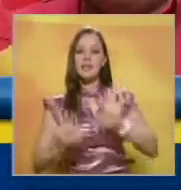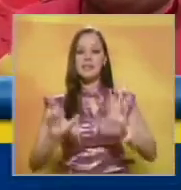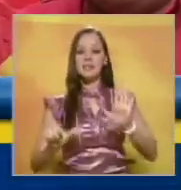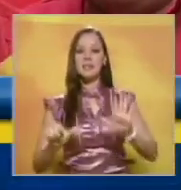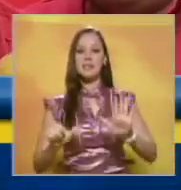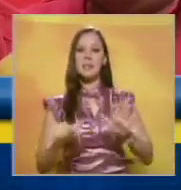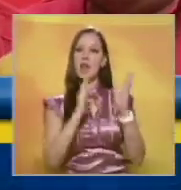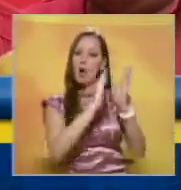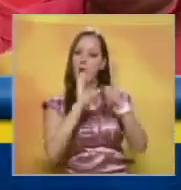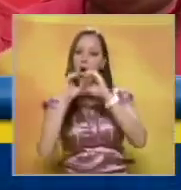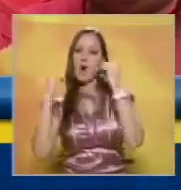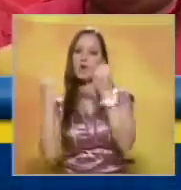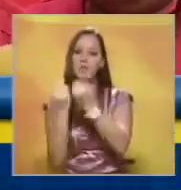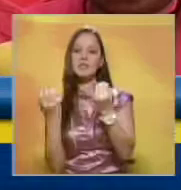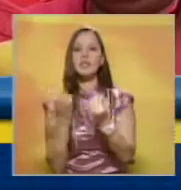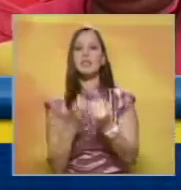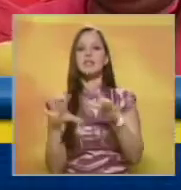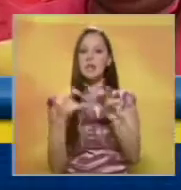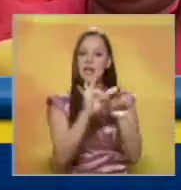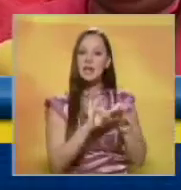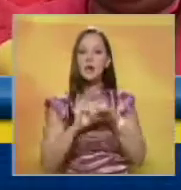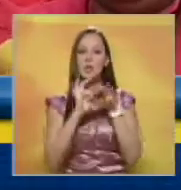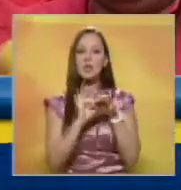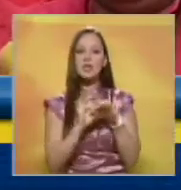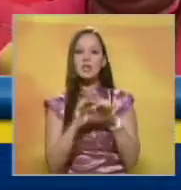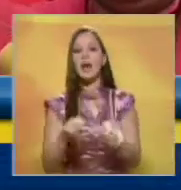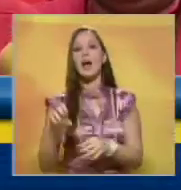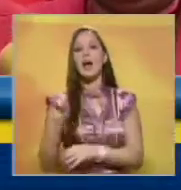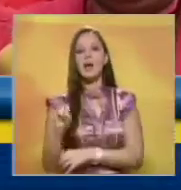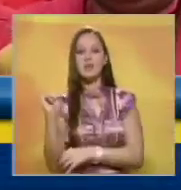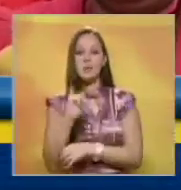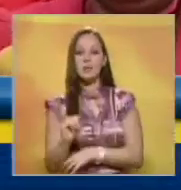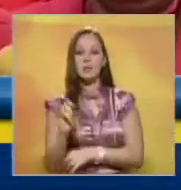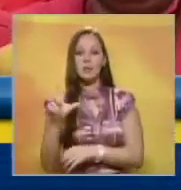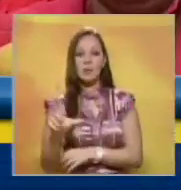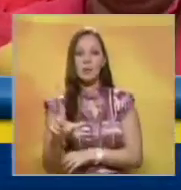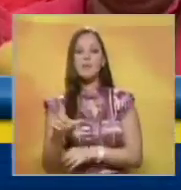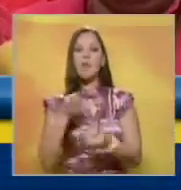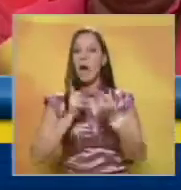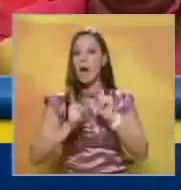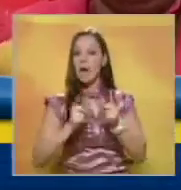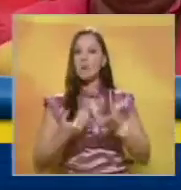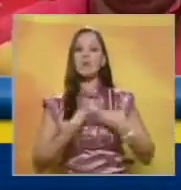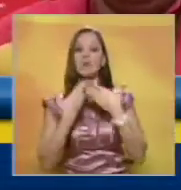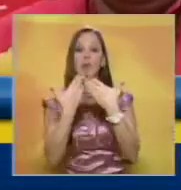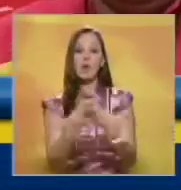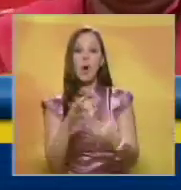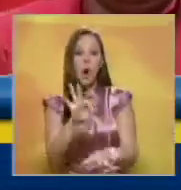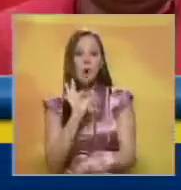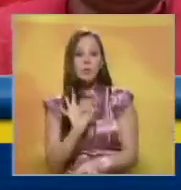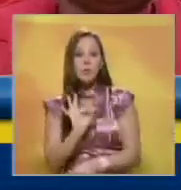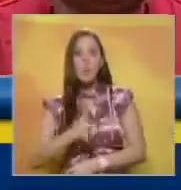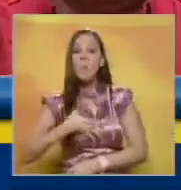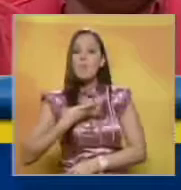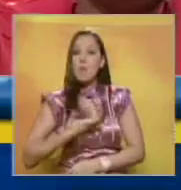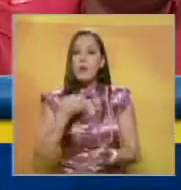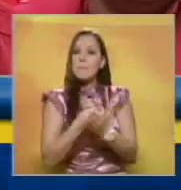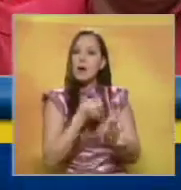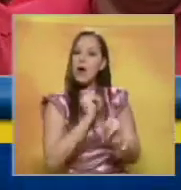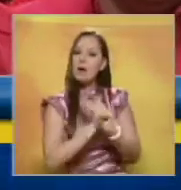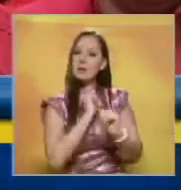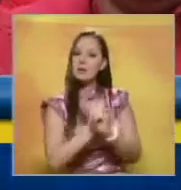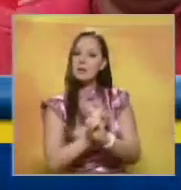fondos nacionales aliadas a la Administración Tributaria, recordando que algunas brindan la opción de hacer estos pagos por